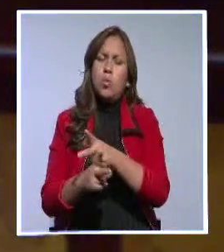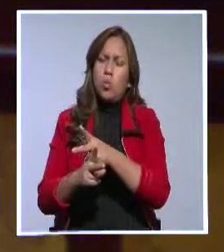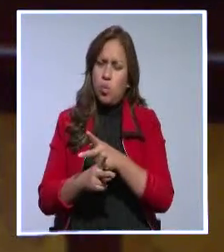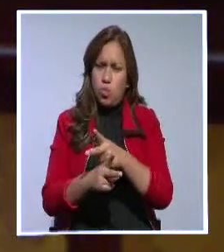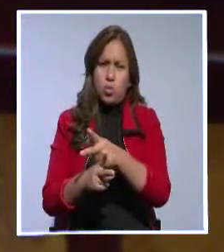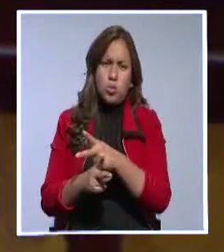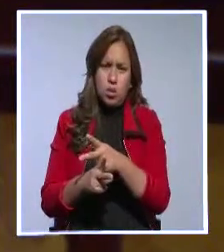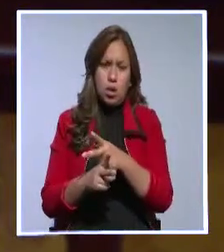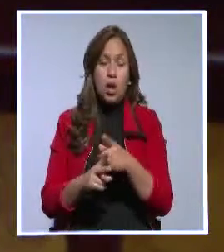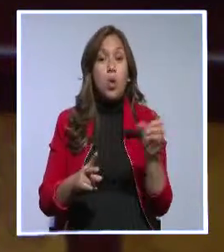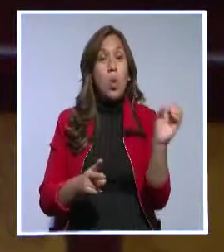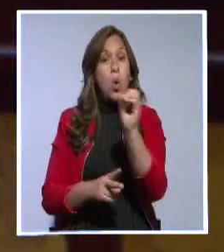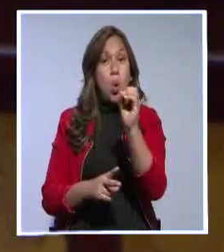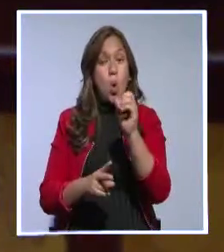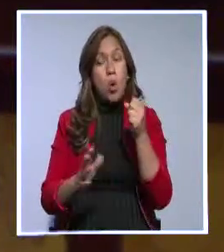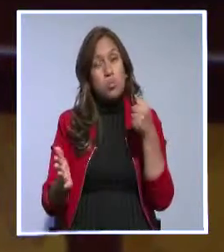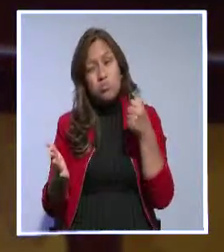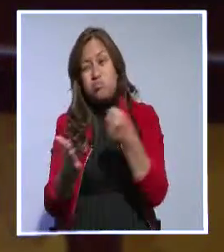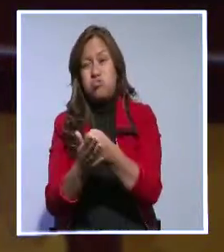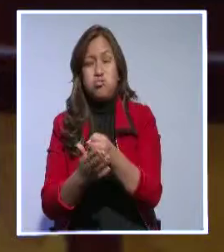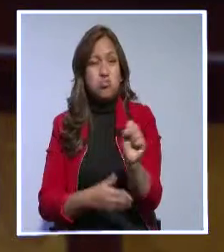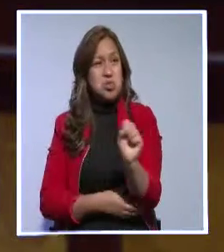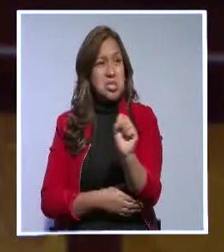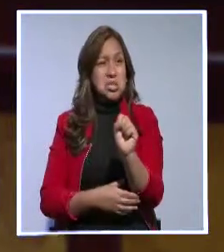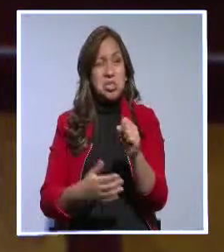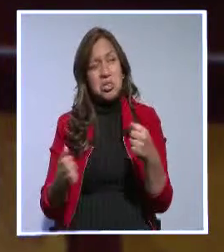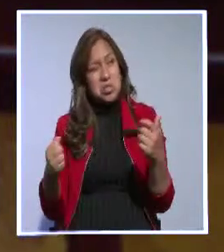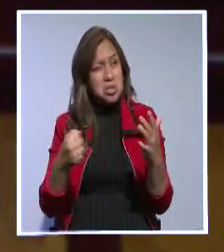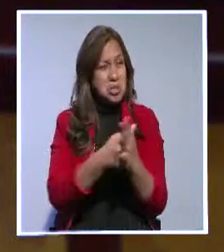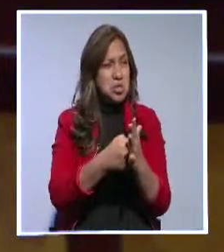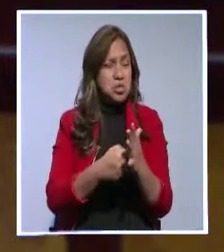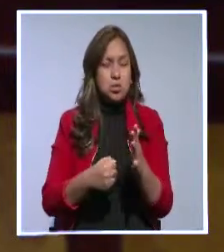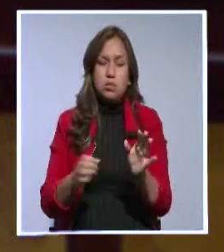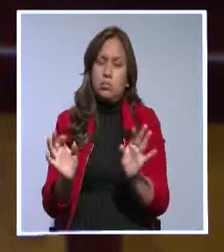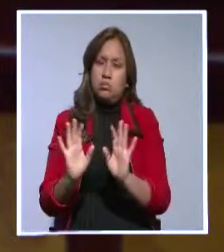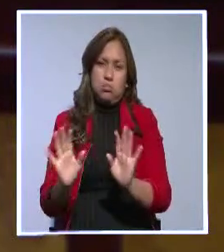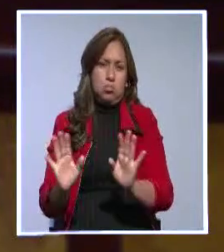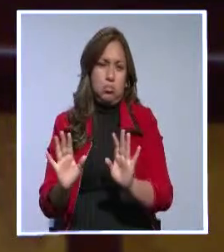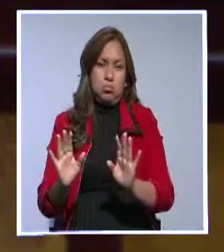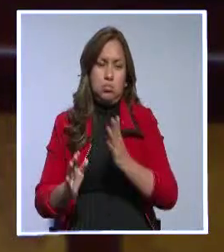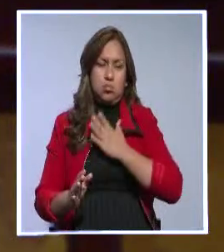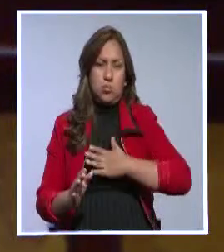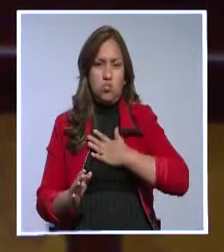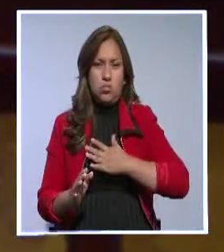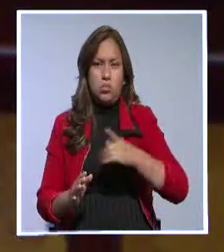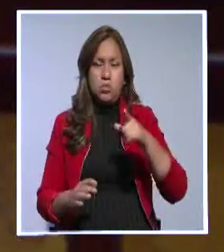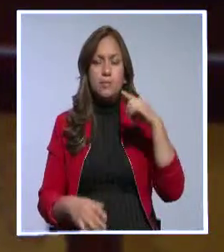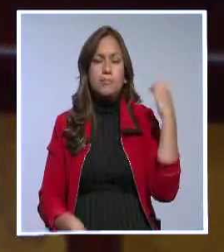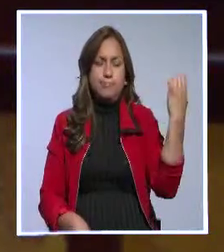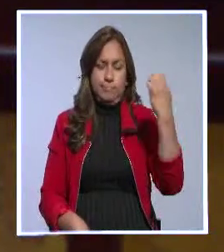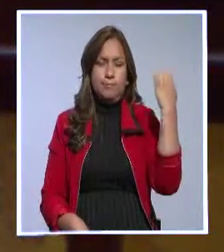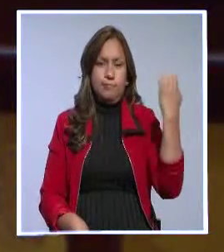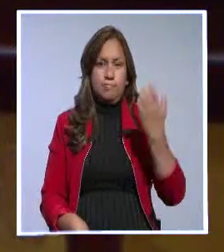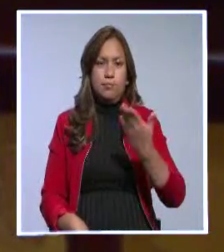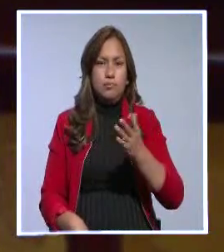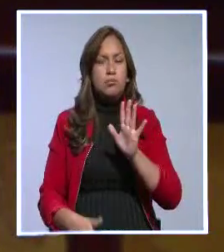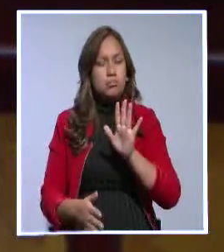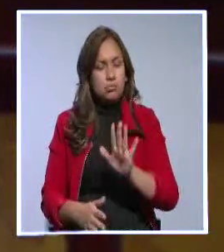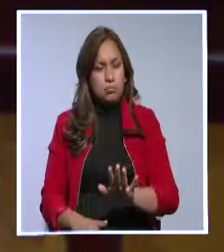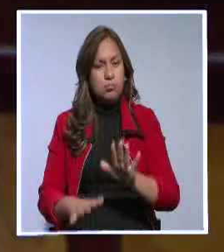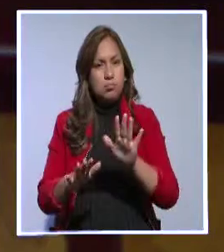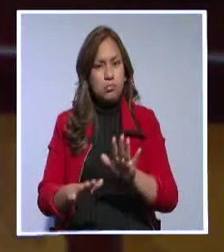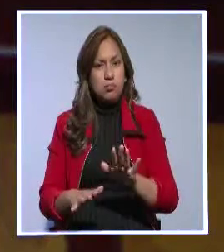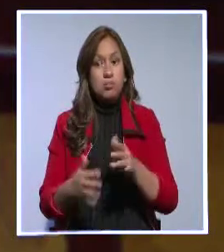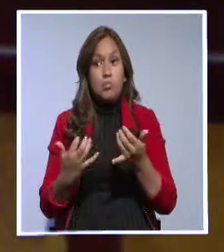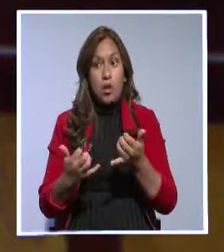accidentes de tránsito en incidentes o emergencias sin embargo nuestra solidaridad porque se han perdido dos